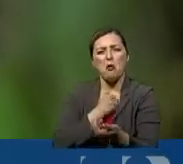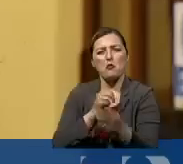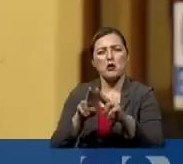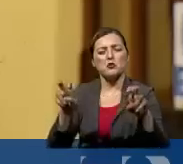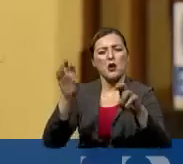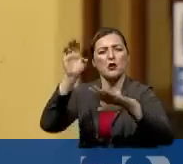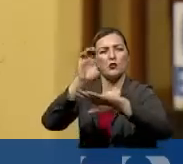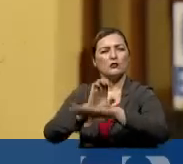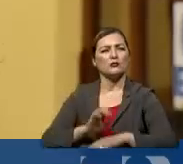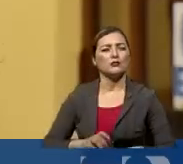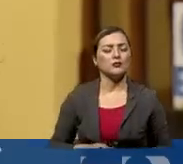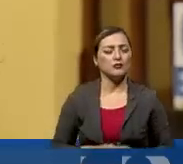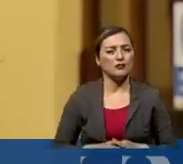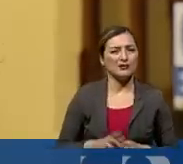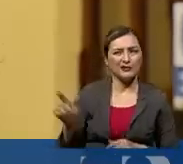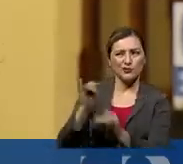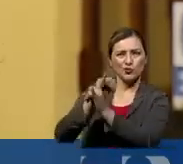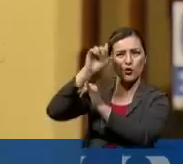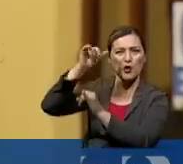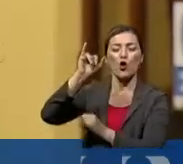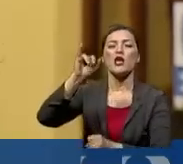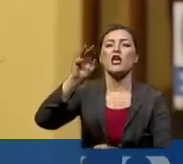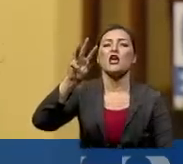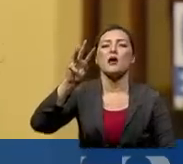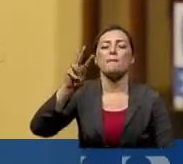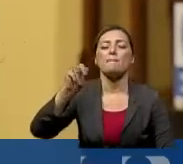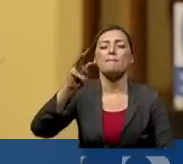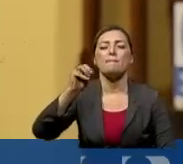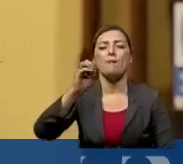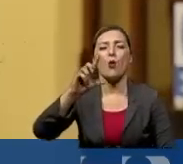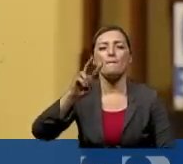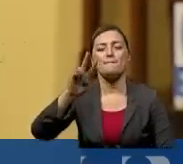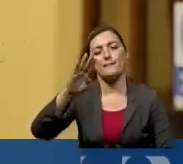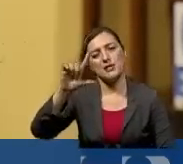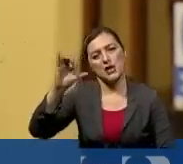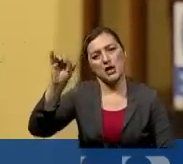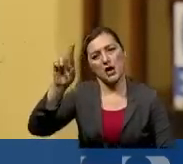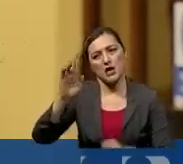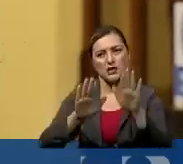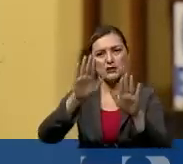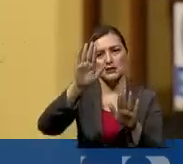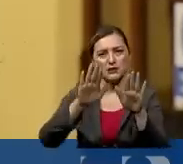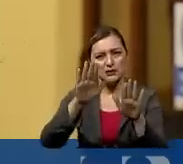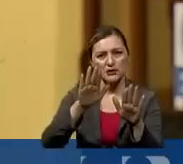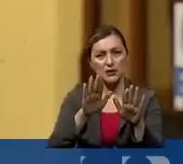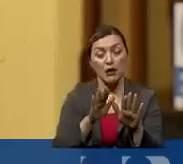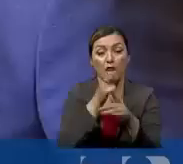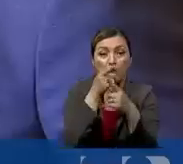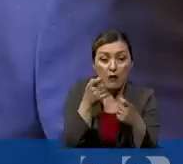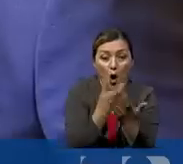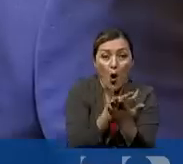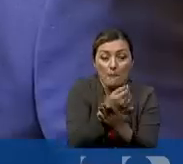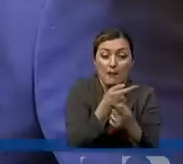país. Lamentablemente, Inmobiliar subastó un predio de protección y de conservación engañando a los supuestos